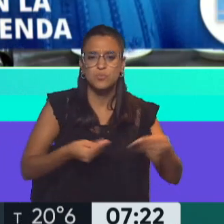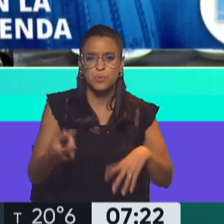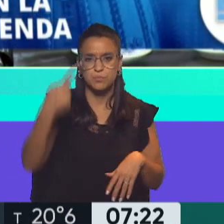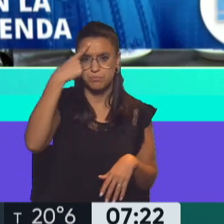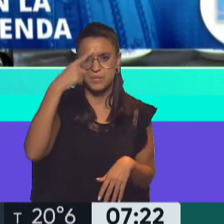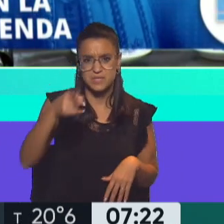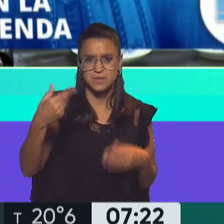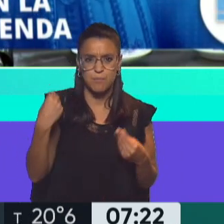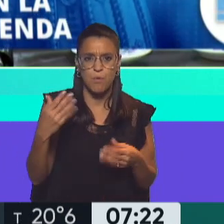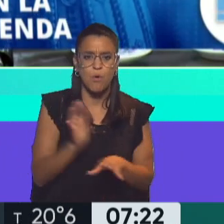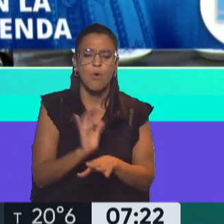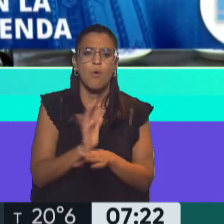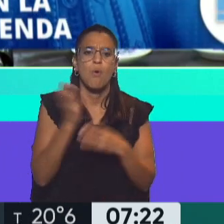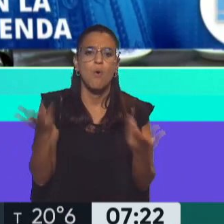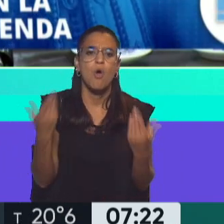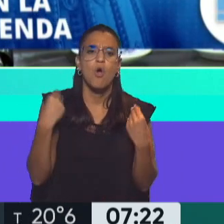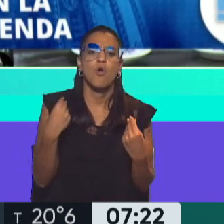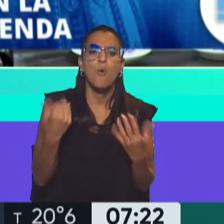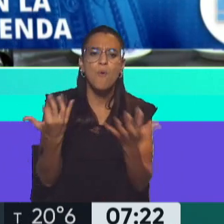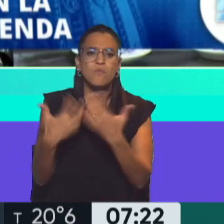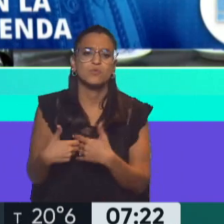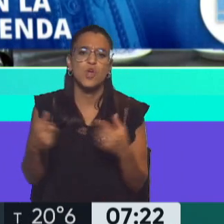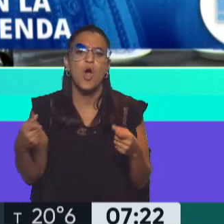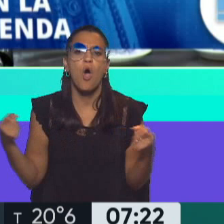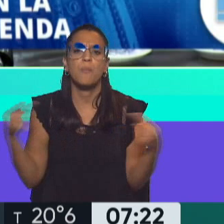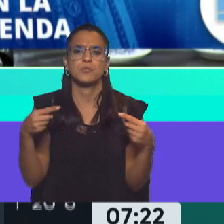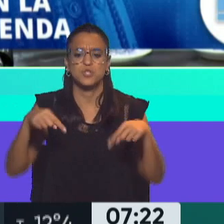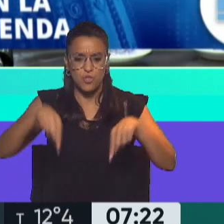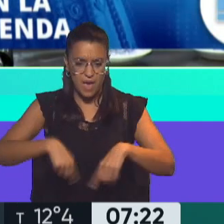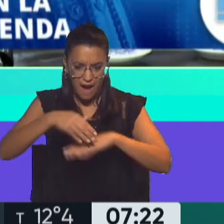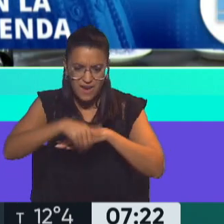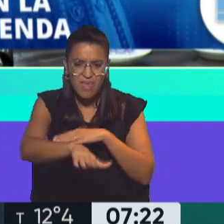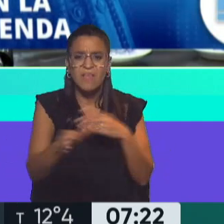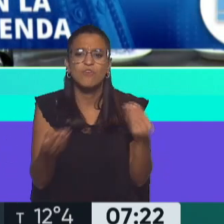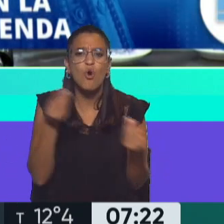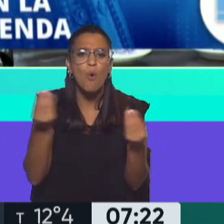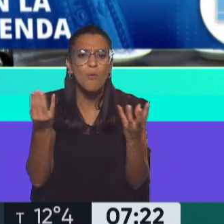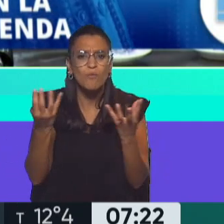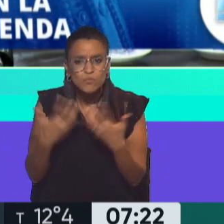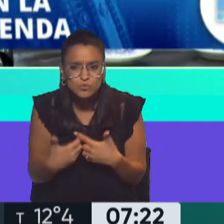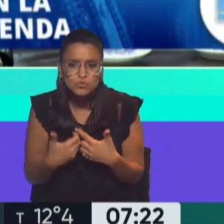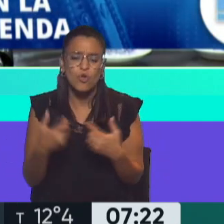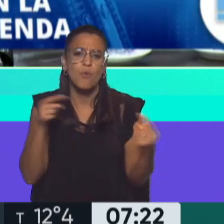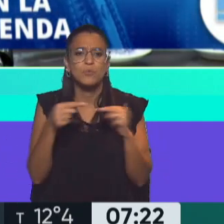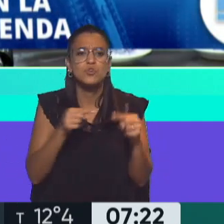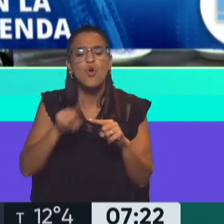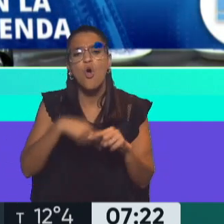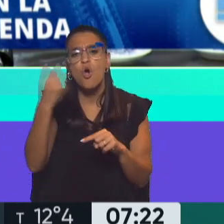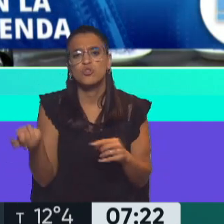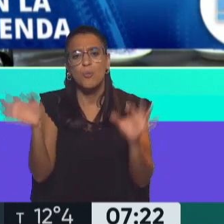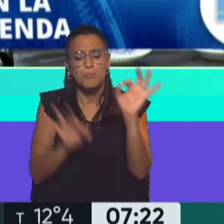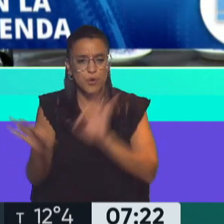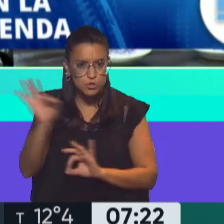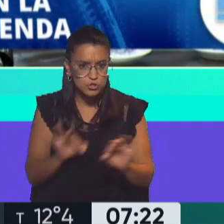interpretó precisamente como, bueno, ¿cómo va a funcionar la oposición de aquí en adelante? ¿Cómo va a funcionar la oposición con otros proyectos que